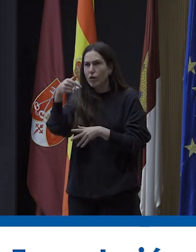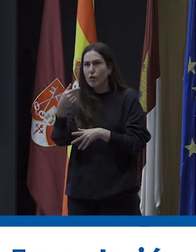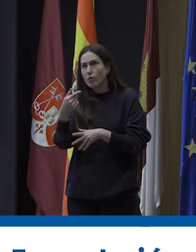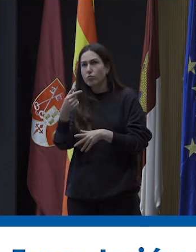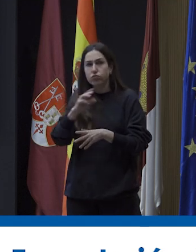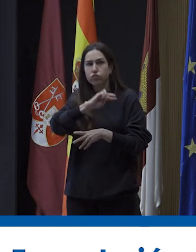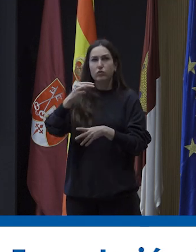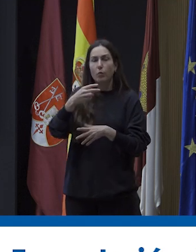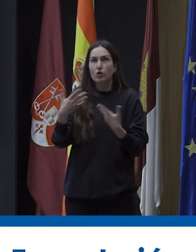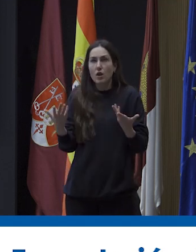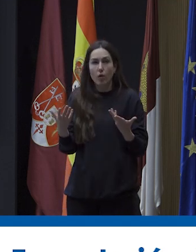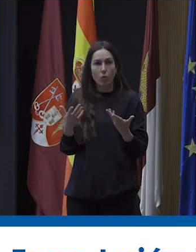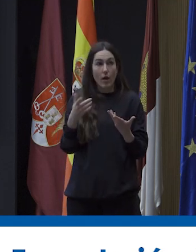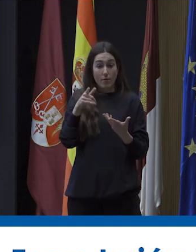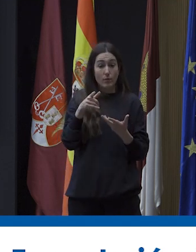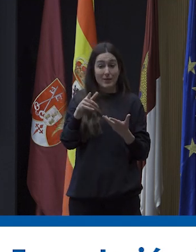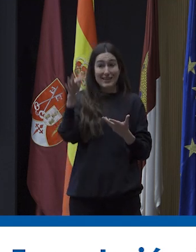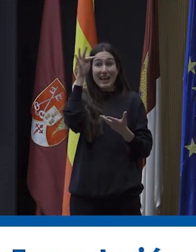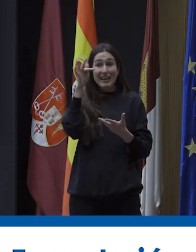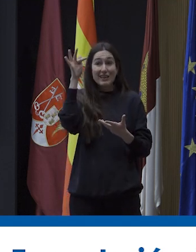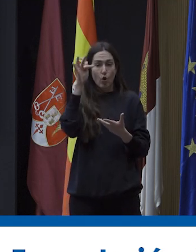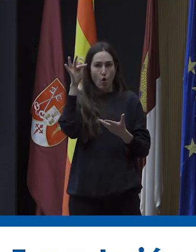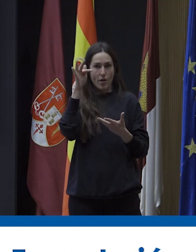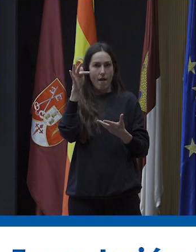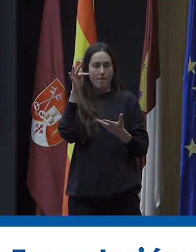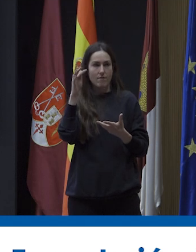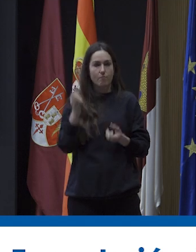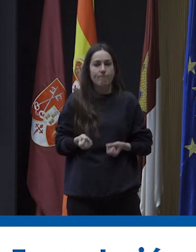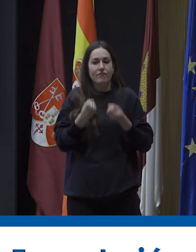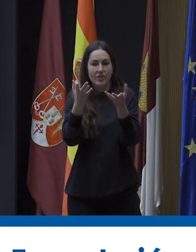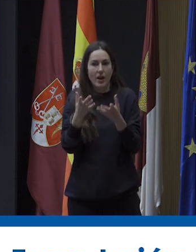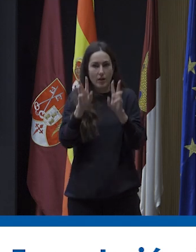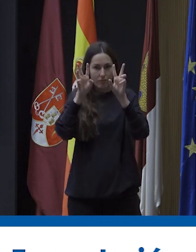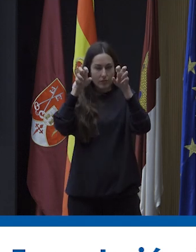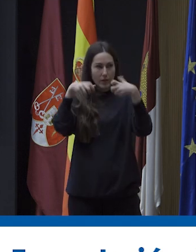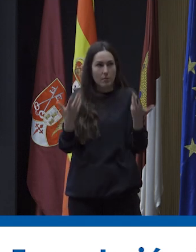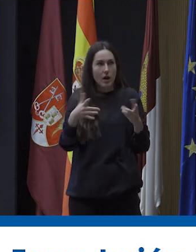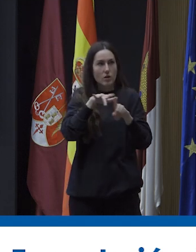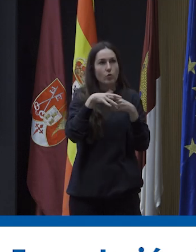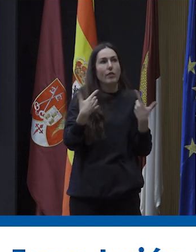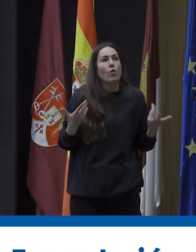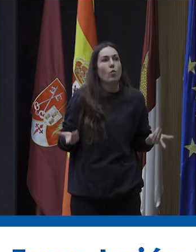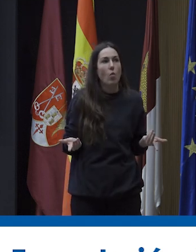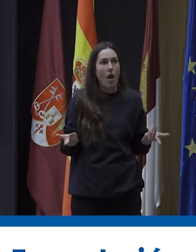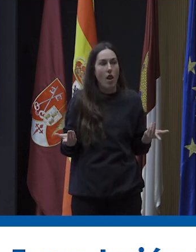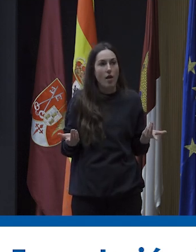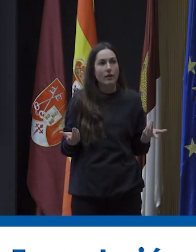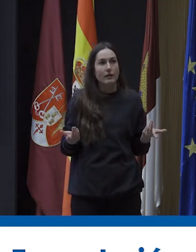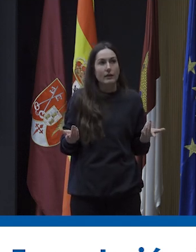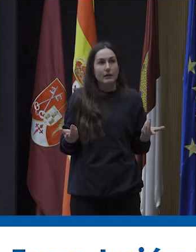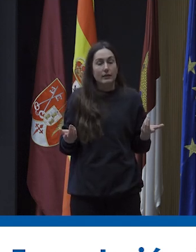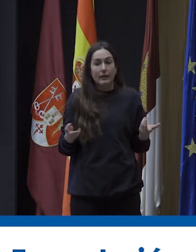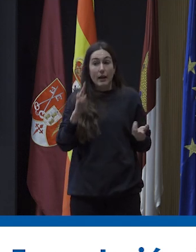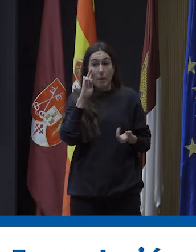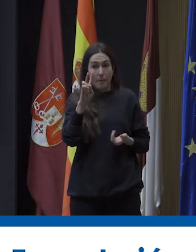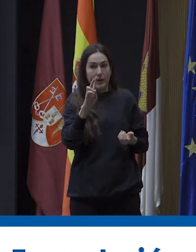esta época ya va a dar una teoría de qué es lo que estaba pasando, que se acerca bastante a la realidad, a lo que está pasando, que es que él